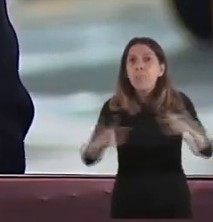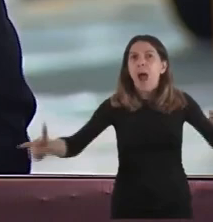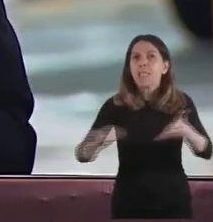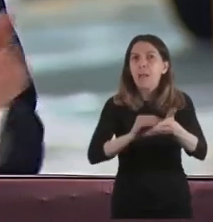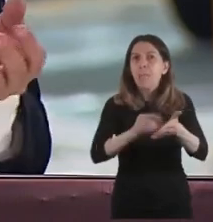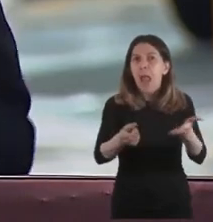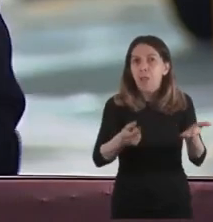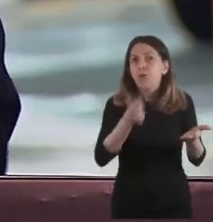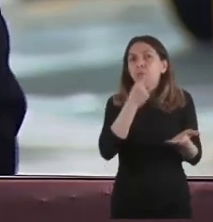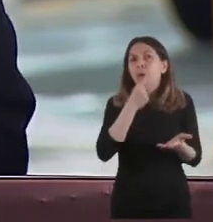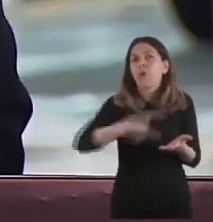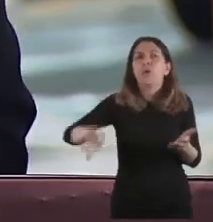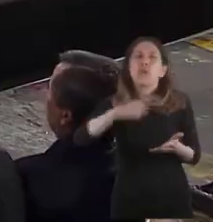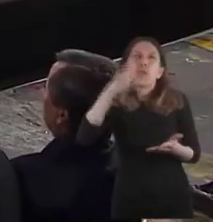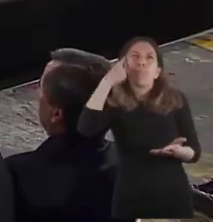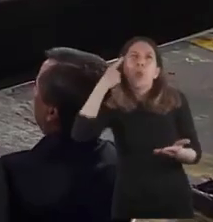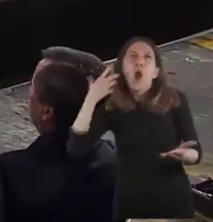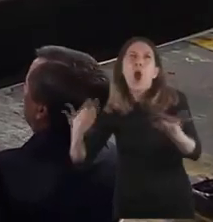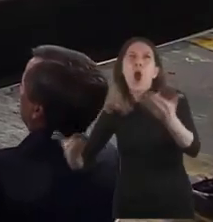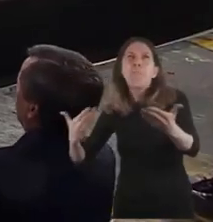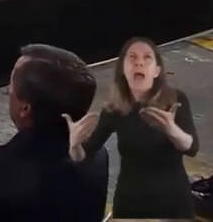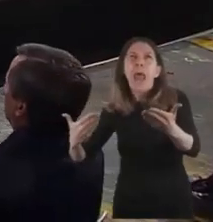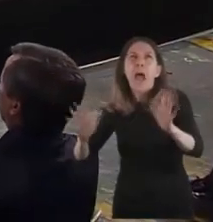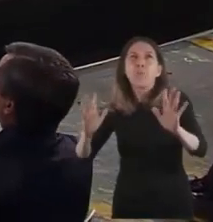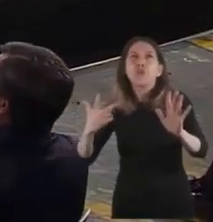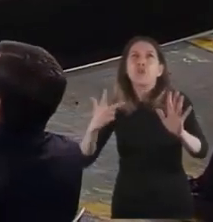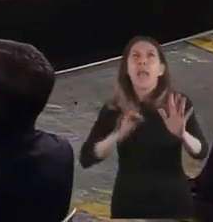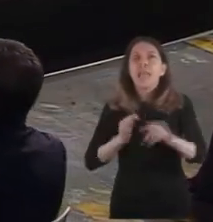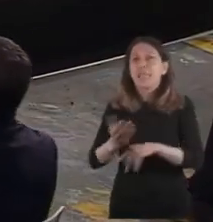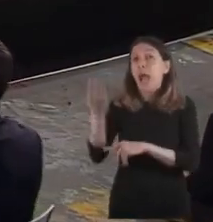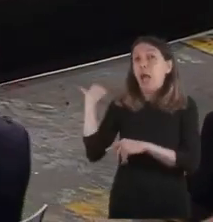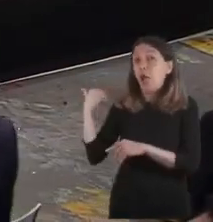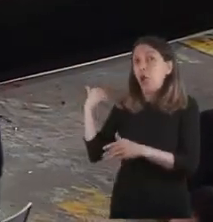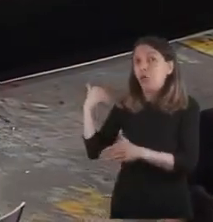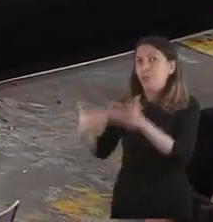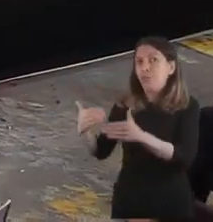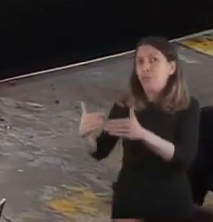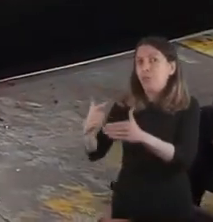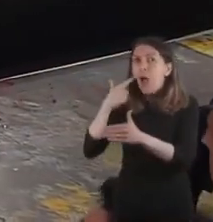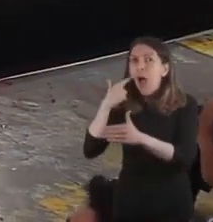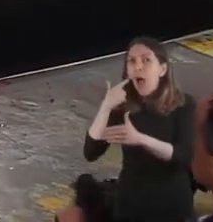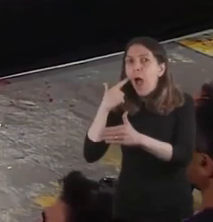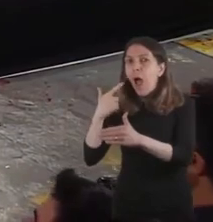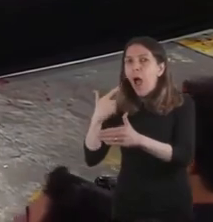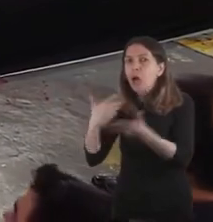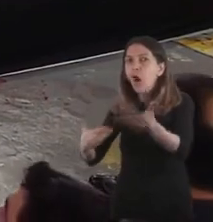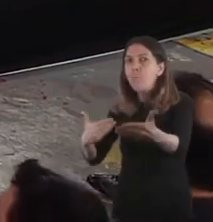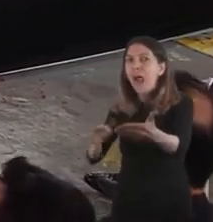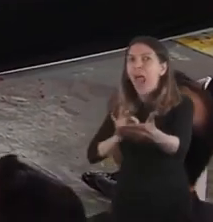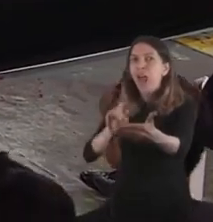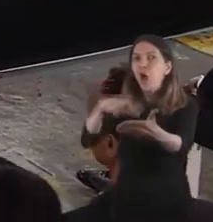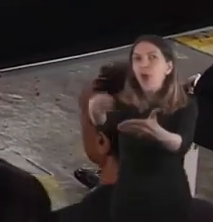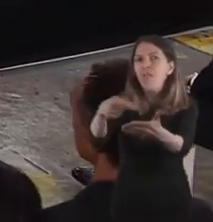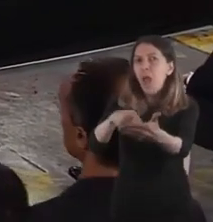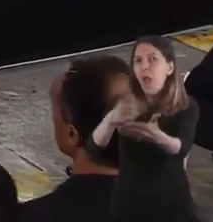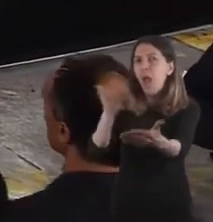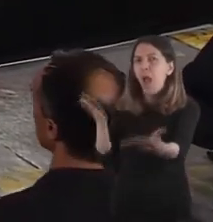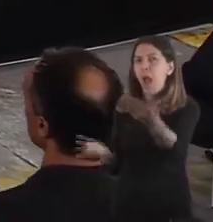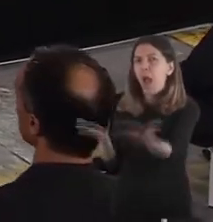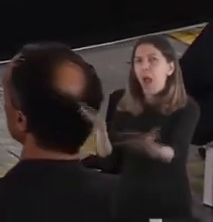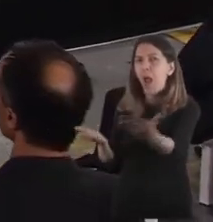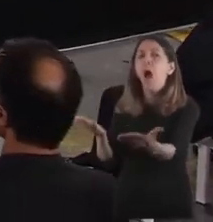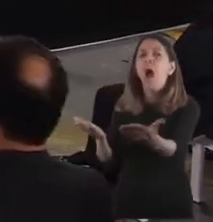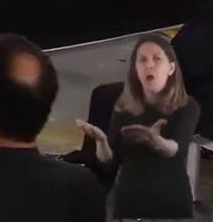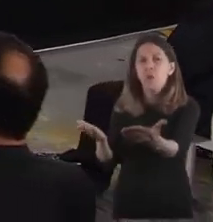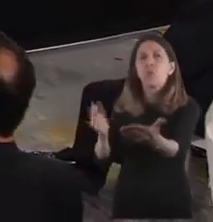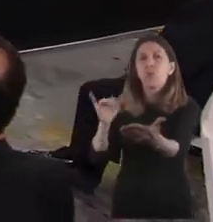cuando miramos la comparación de los últimos 3 años y vemos el comparado para el año que viene, vamos a poder